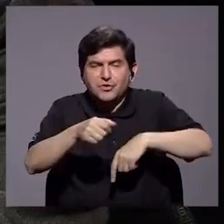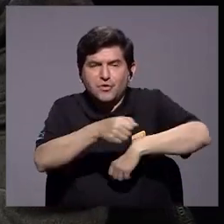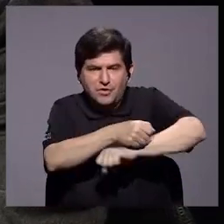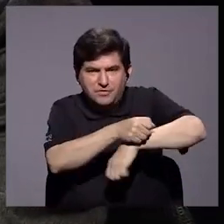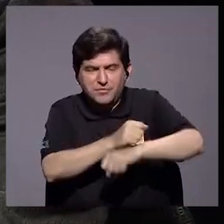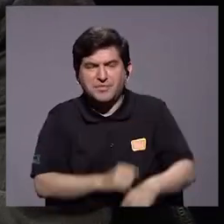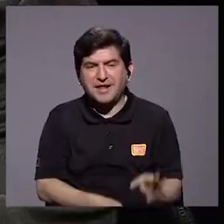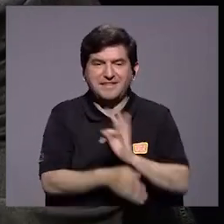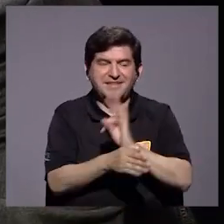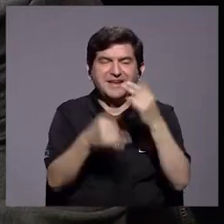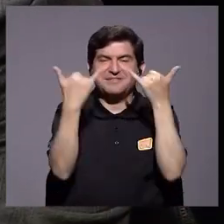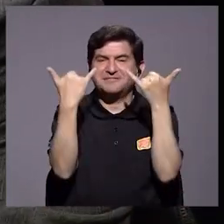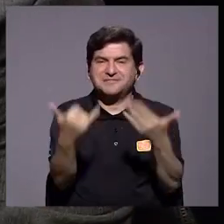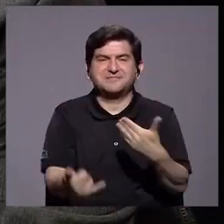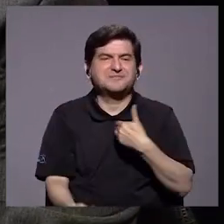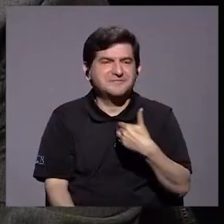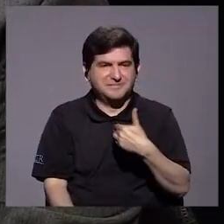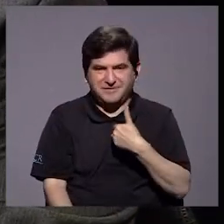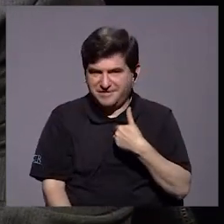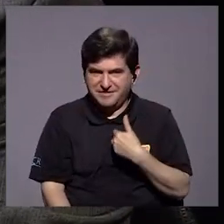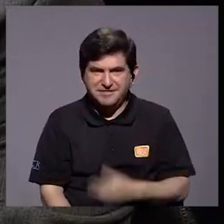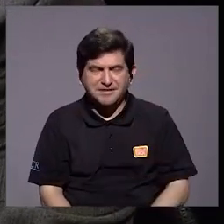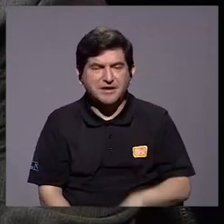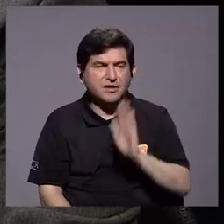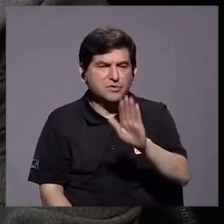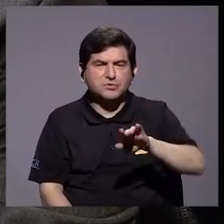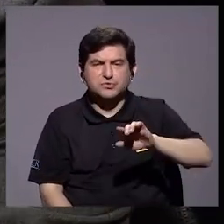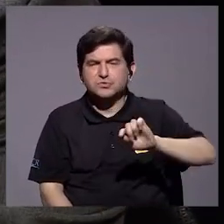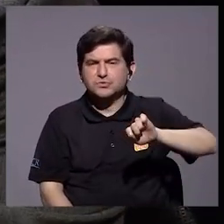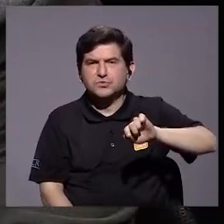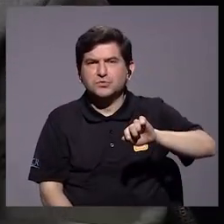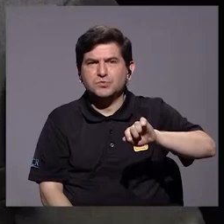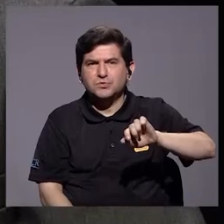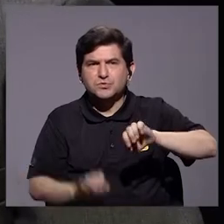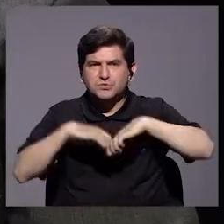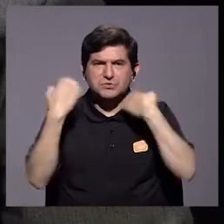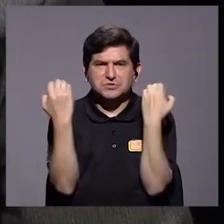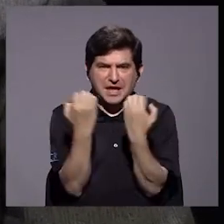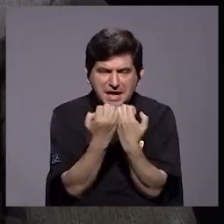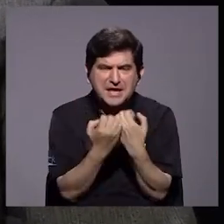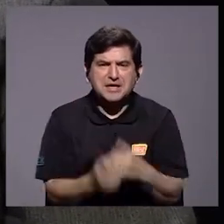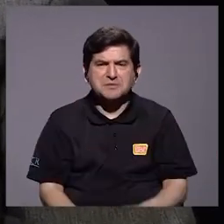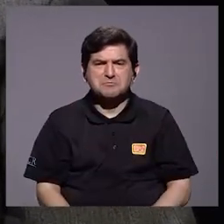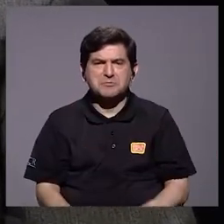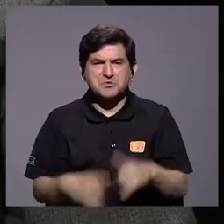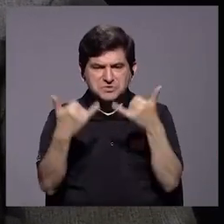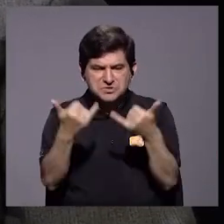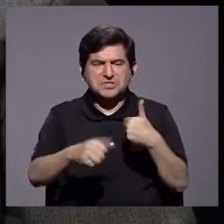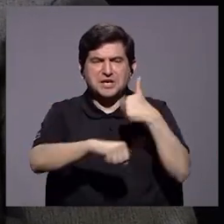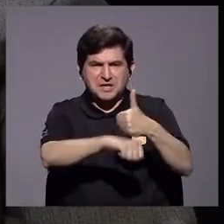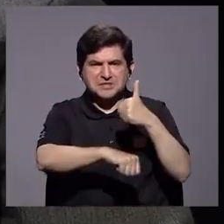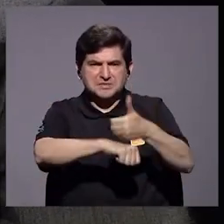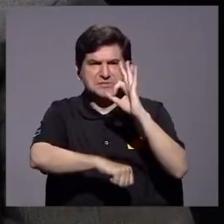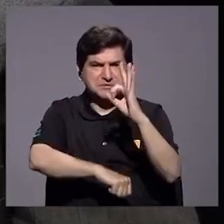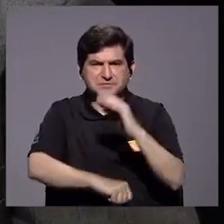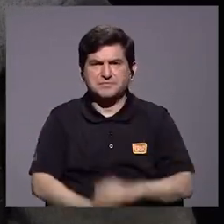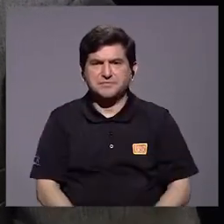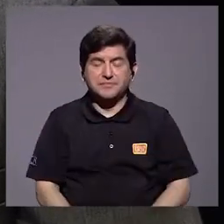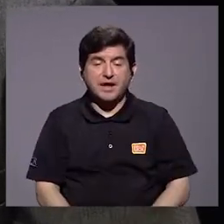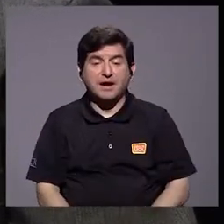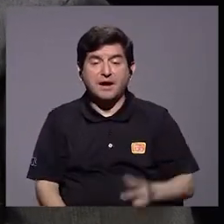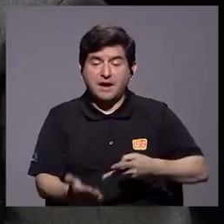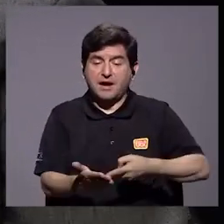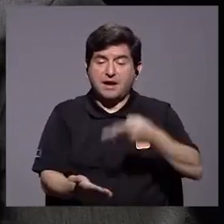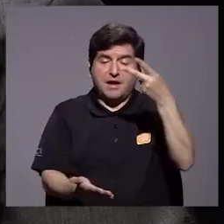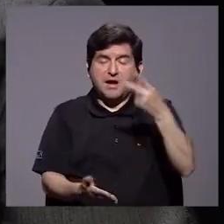televisión ya tiene sus canales su perdón sus equipos bien bien determinados sus montos por